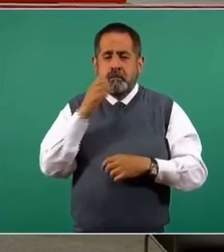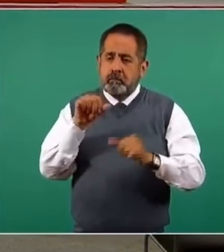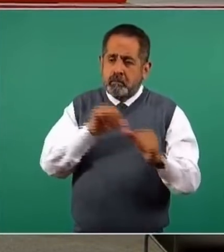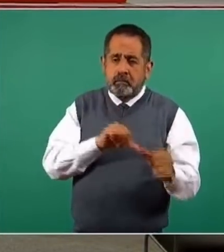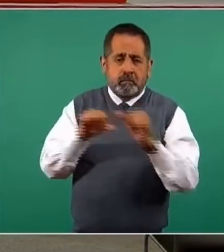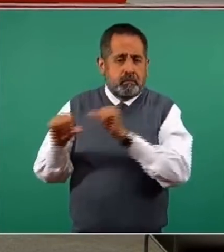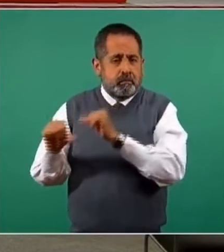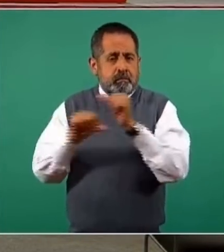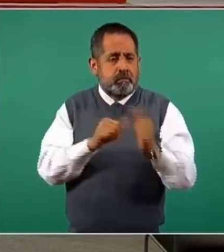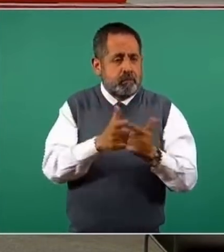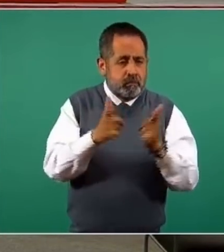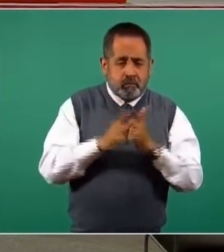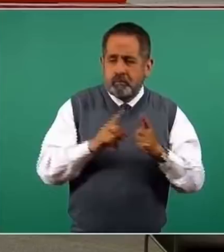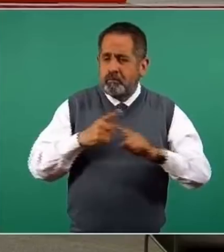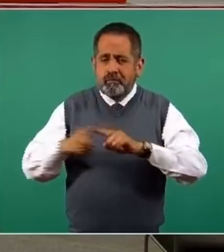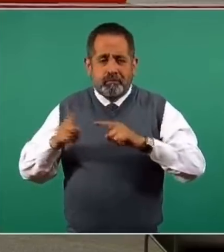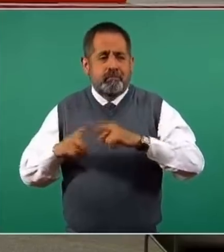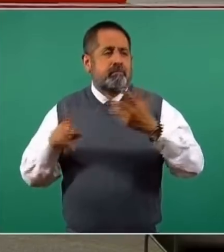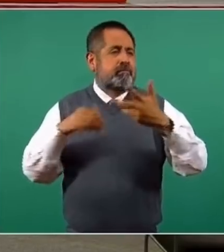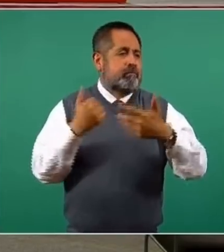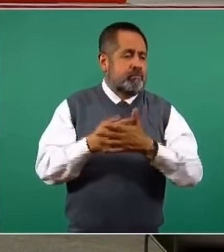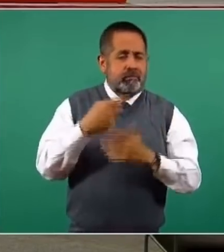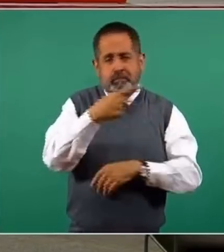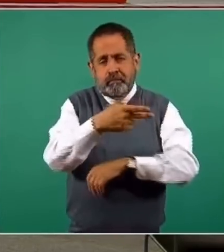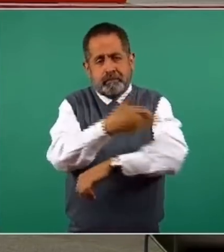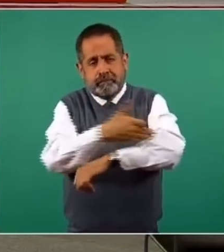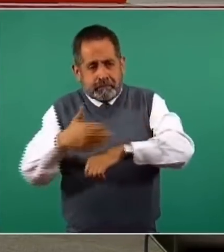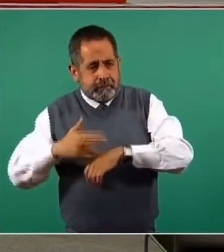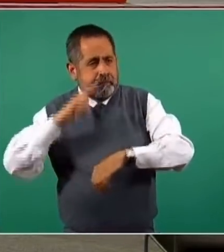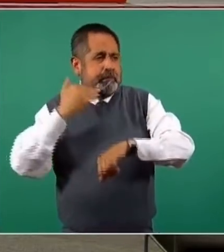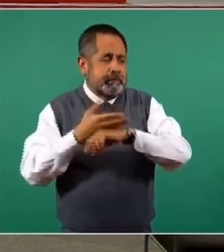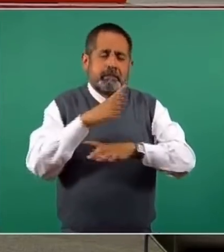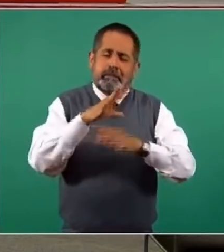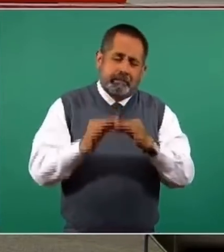grupos, el filtro de corresponsabilidad familiar y educativa,